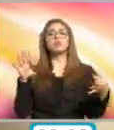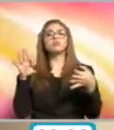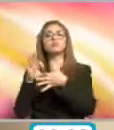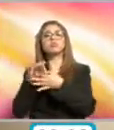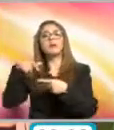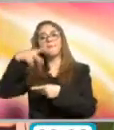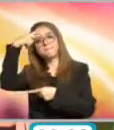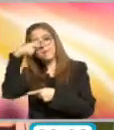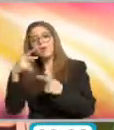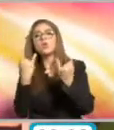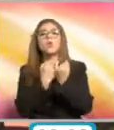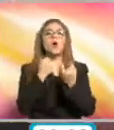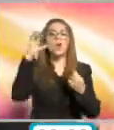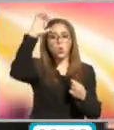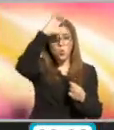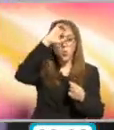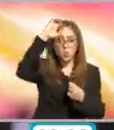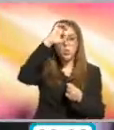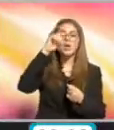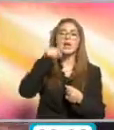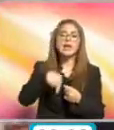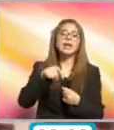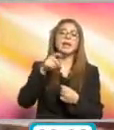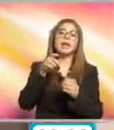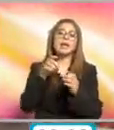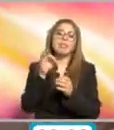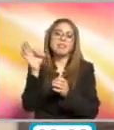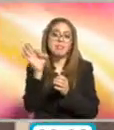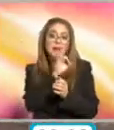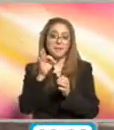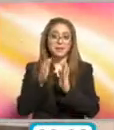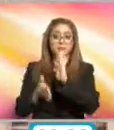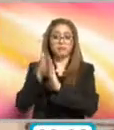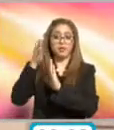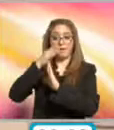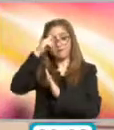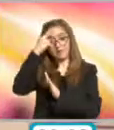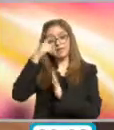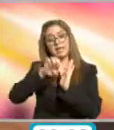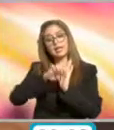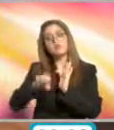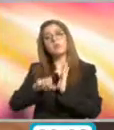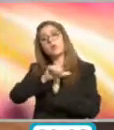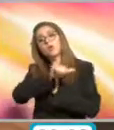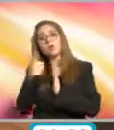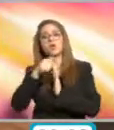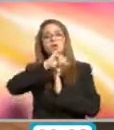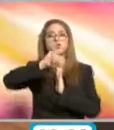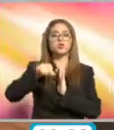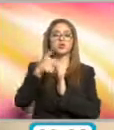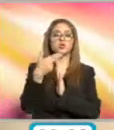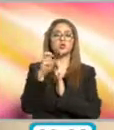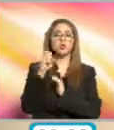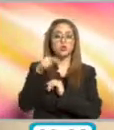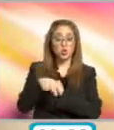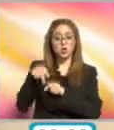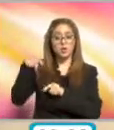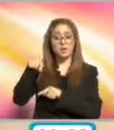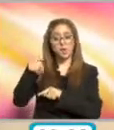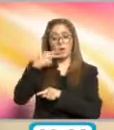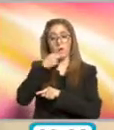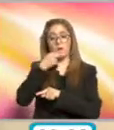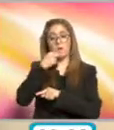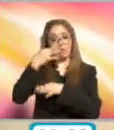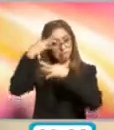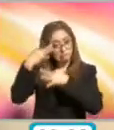culturales y demás, pues impiden que esta propuesta pase fácilmente. Uno de ellos es John McCain, que es una gran figura del Partido Republicano